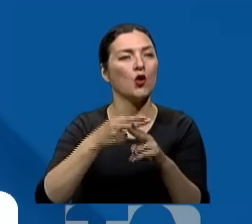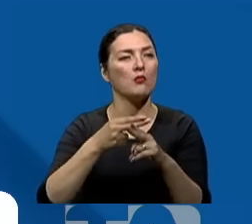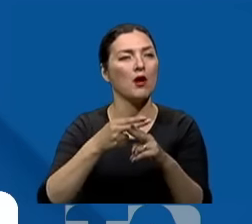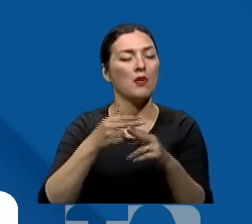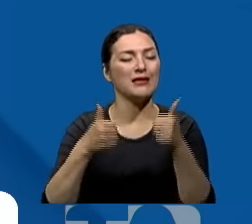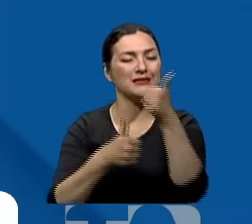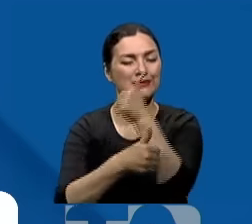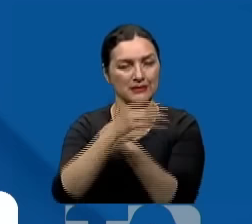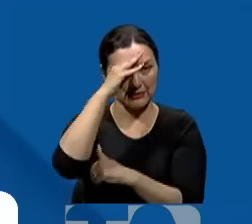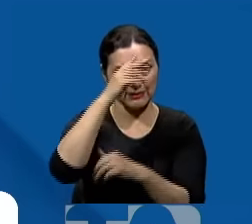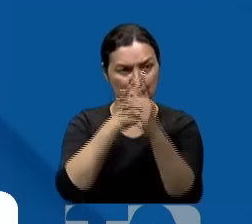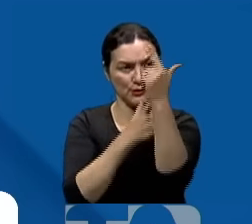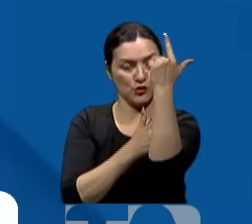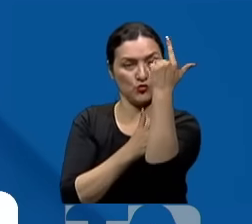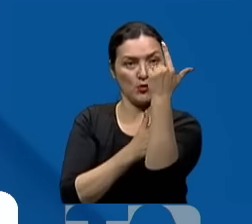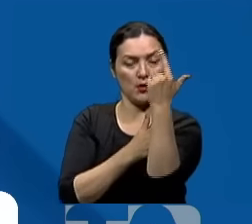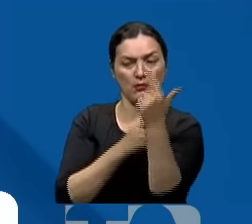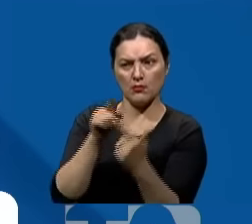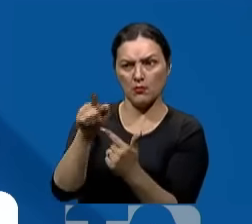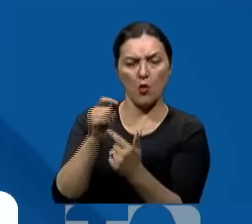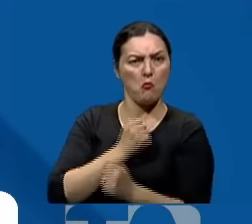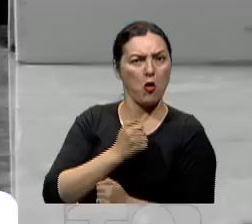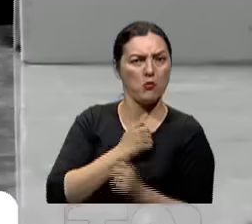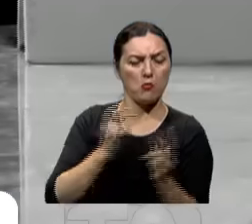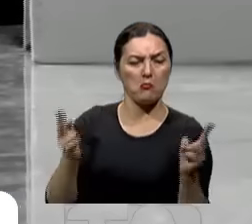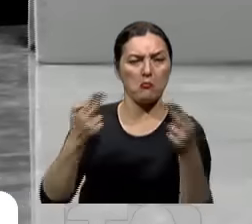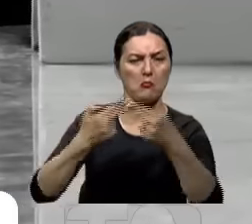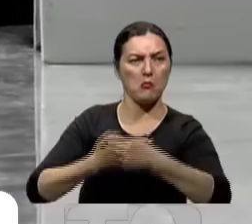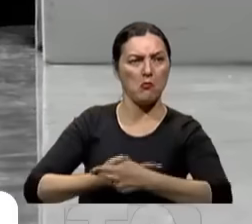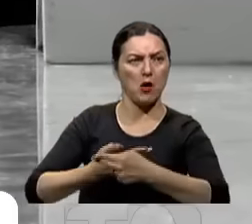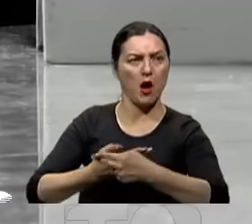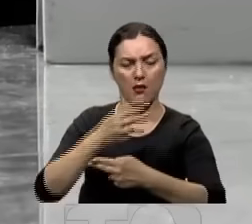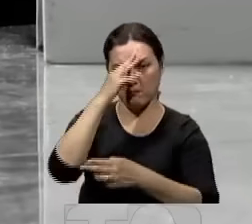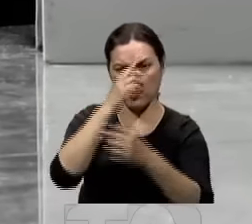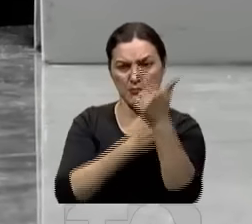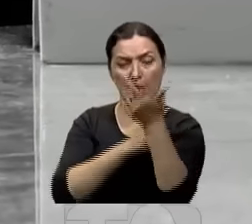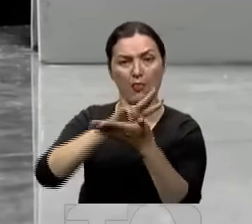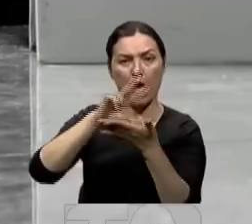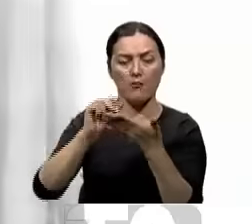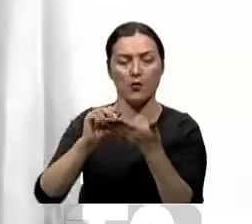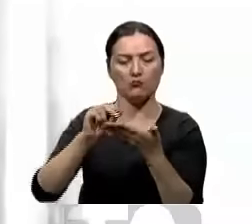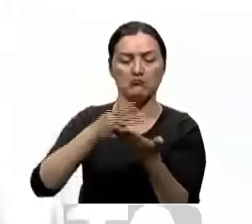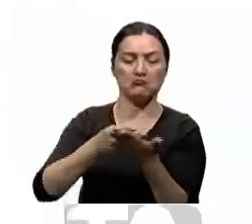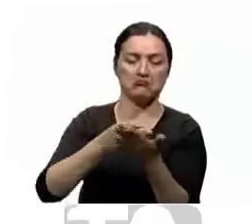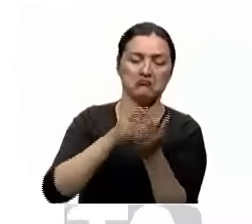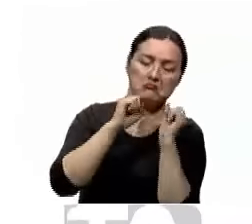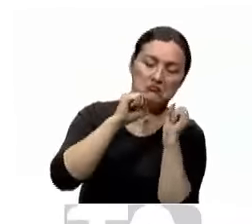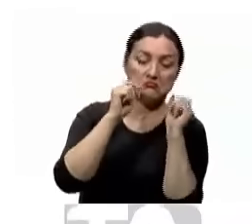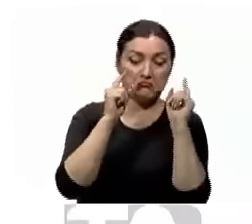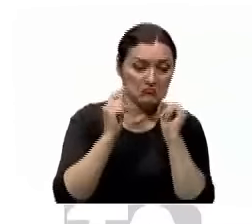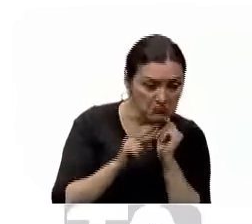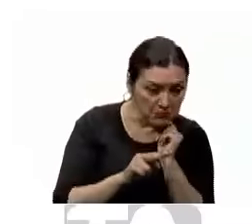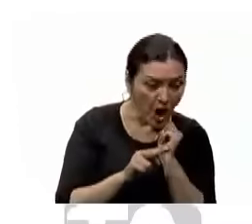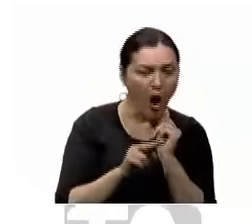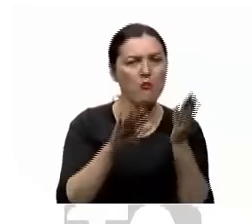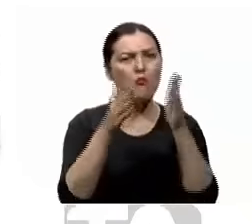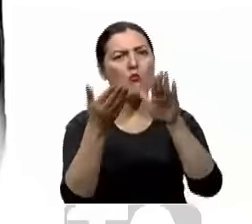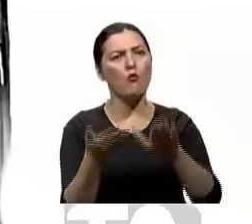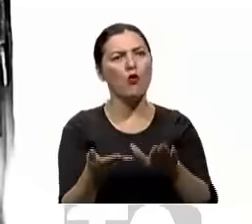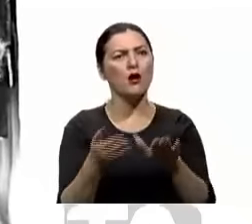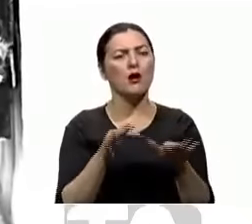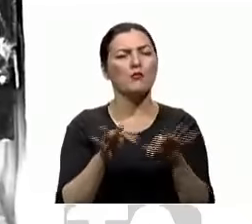subteniente del ejército que amaneció sin vida en su propio dormitorio en el fuerte militar Napo. Sin explicación alguna, su compañera de la brigada